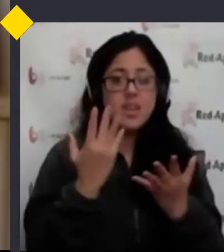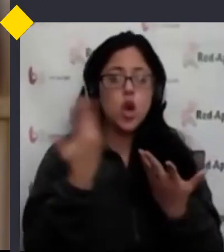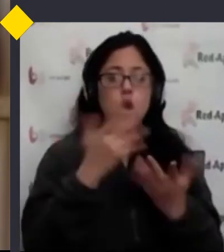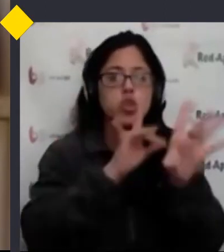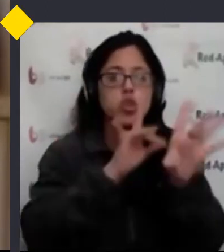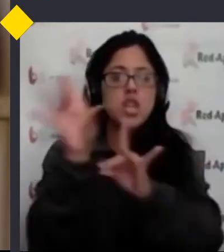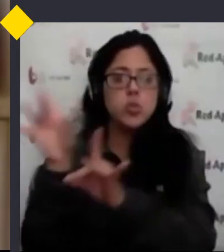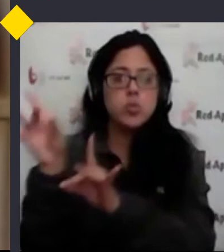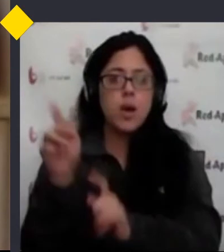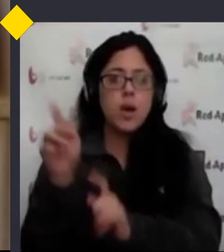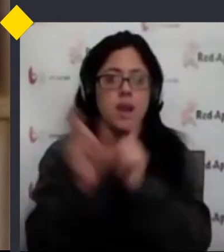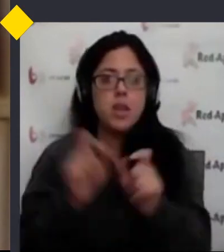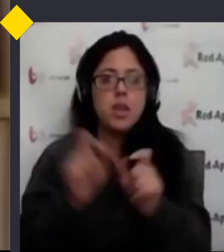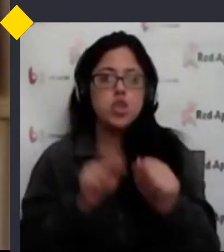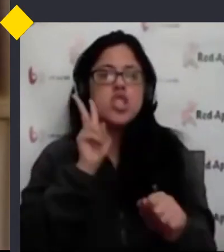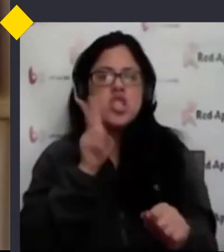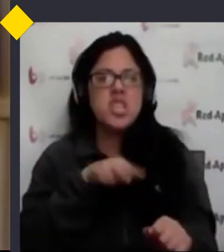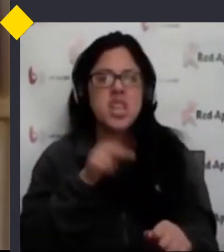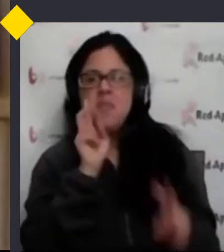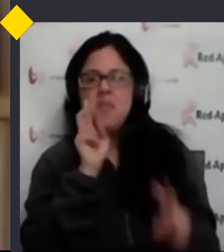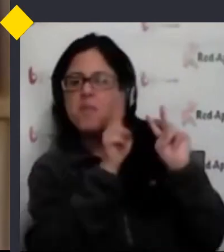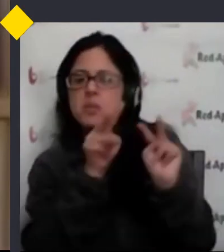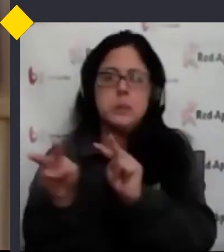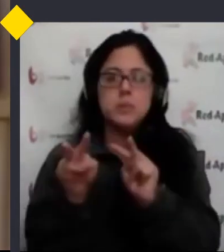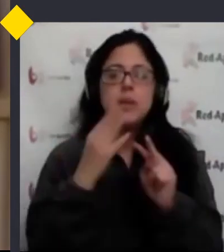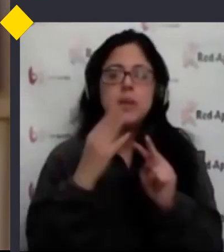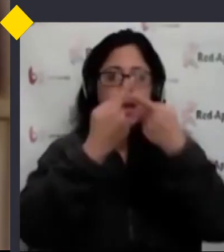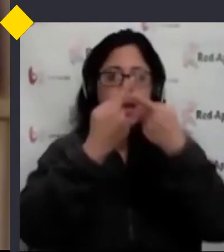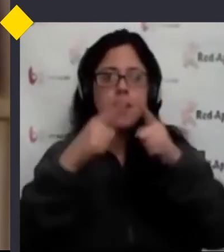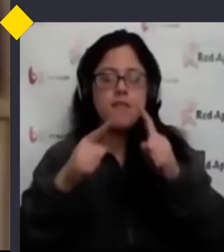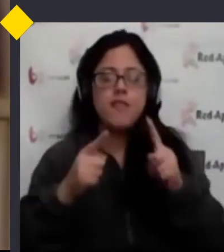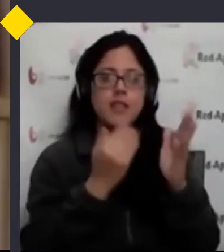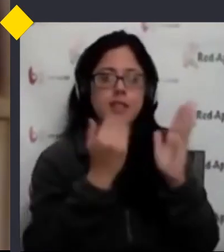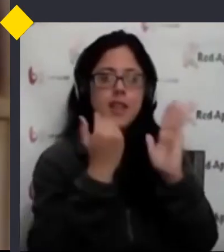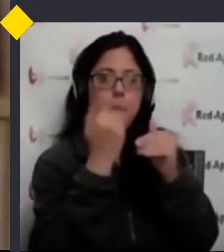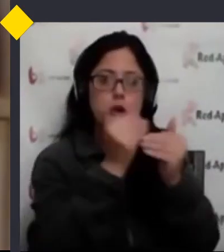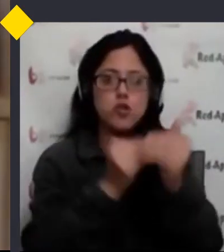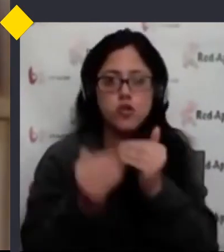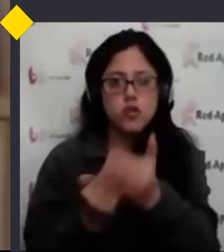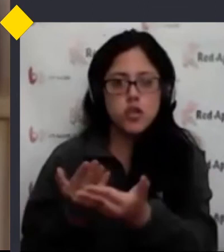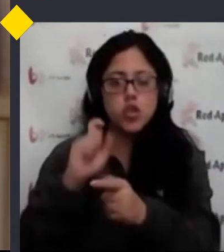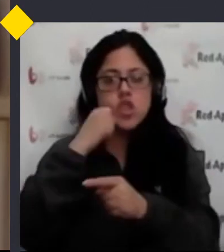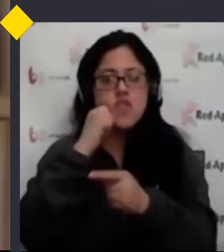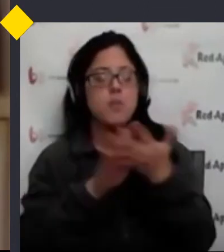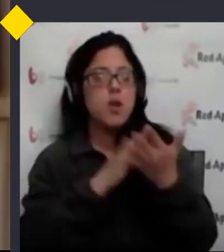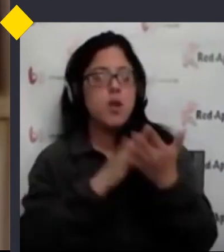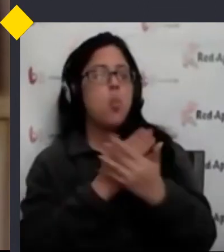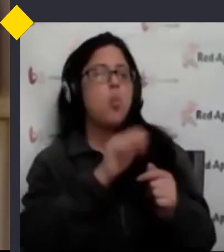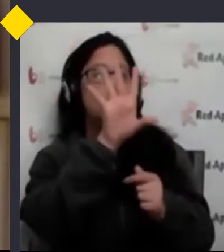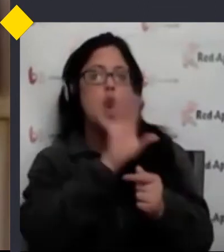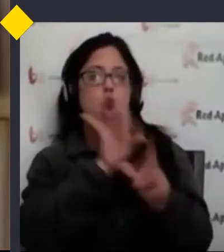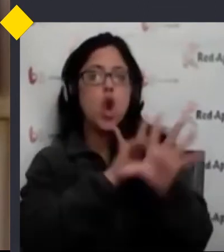sesgos. Y en las distintas etapas del proceso, o sea, desde que tú contratas, también